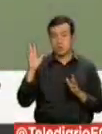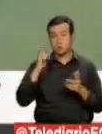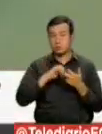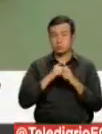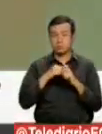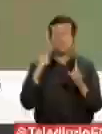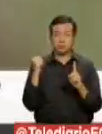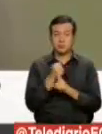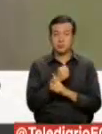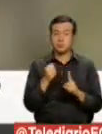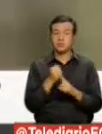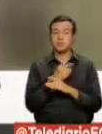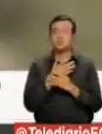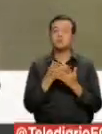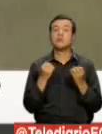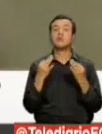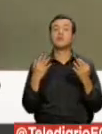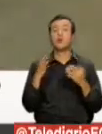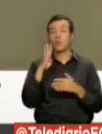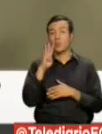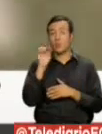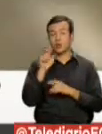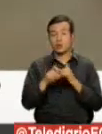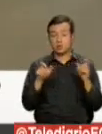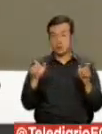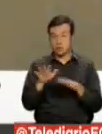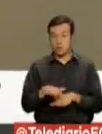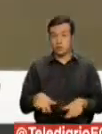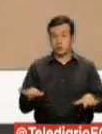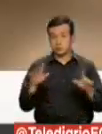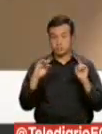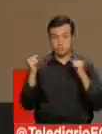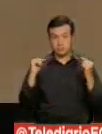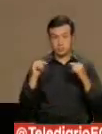incidente involucró a más de 40 personas.